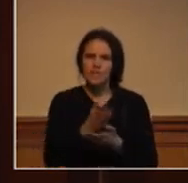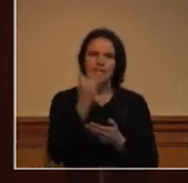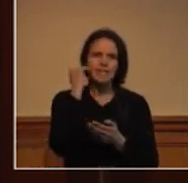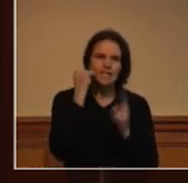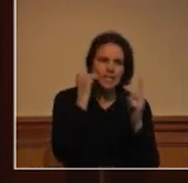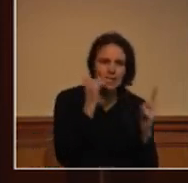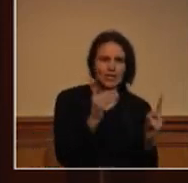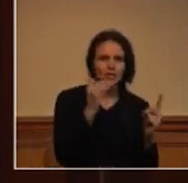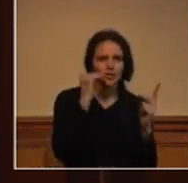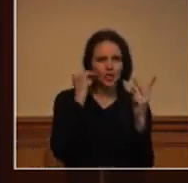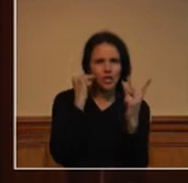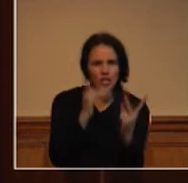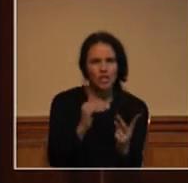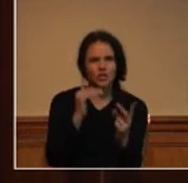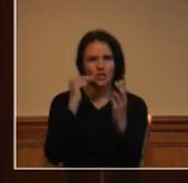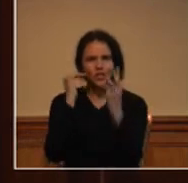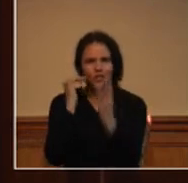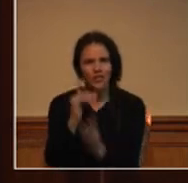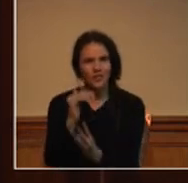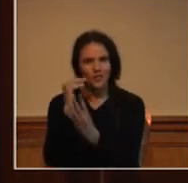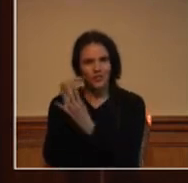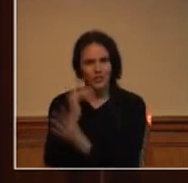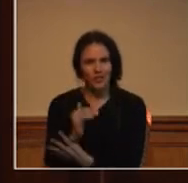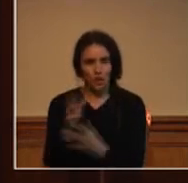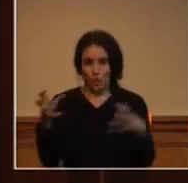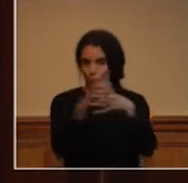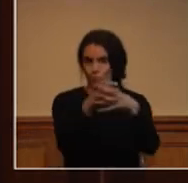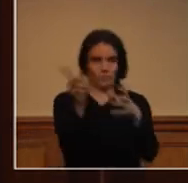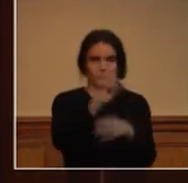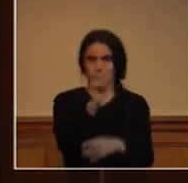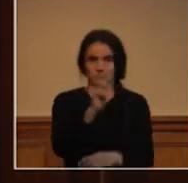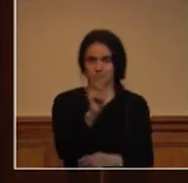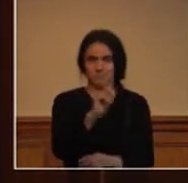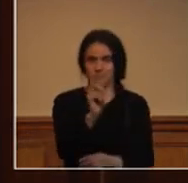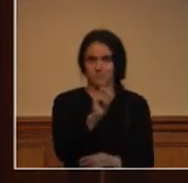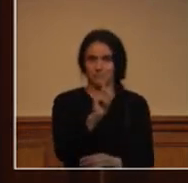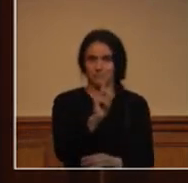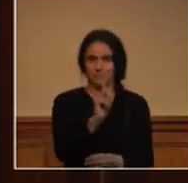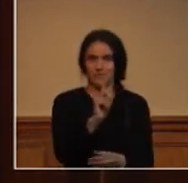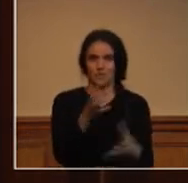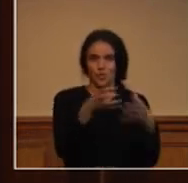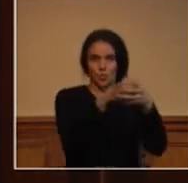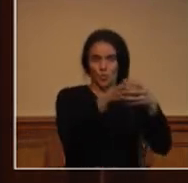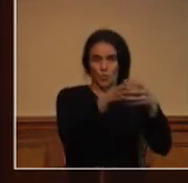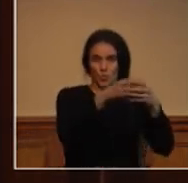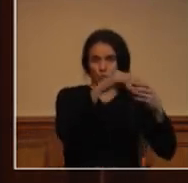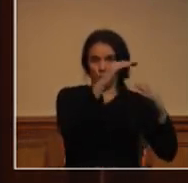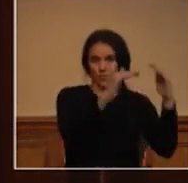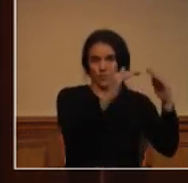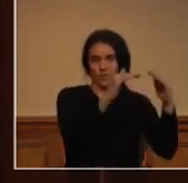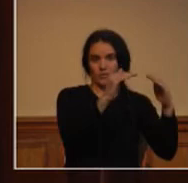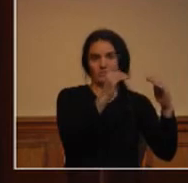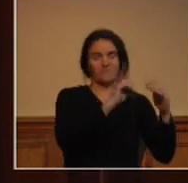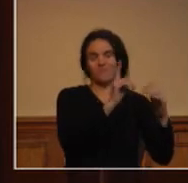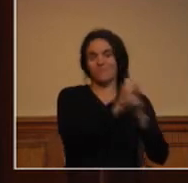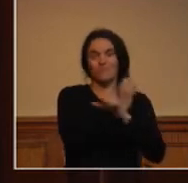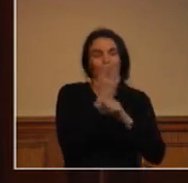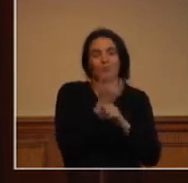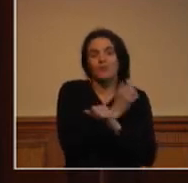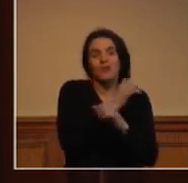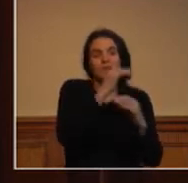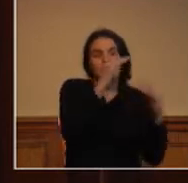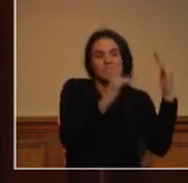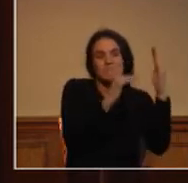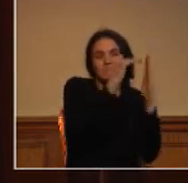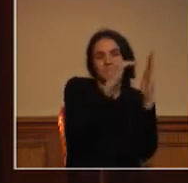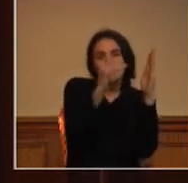niño a niño, ¿vale? Ya no lo seguimos en grupo, no son las medias grupales, porque lo que nos pasa es que la media